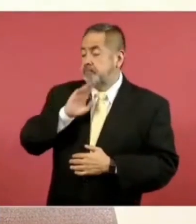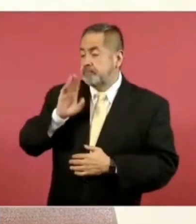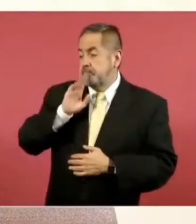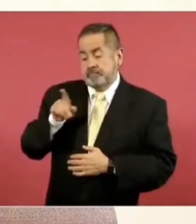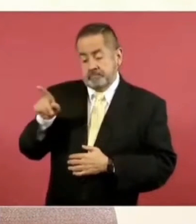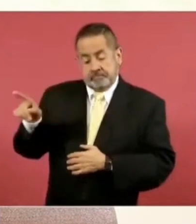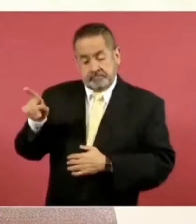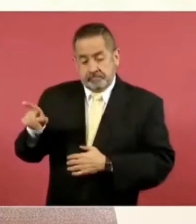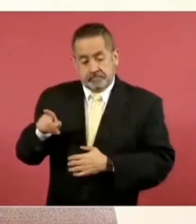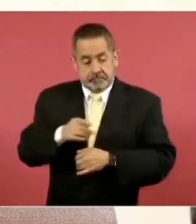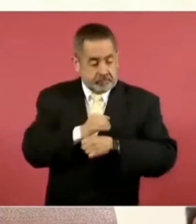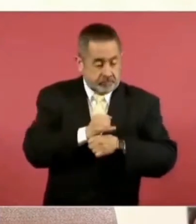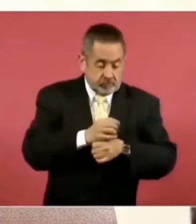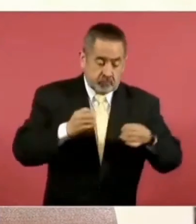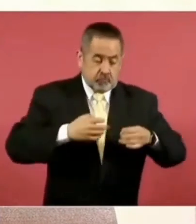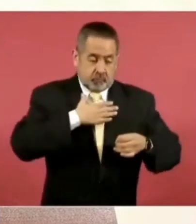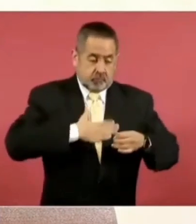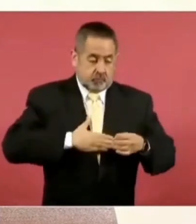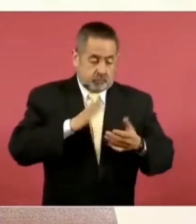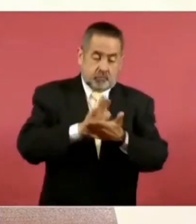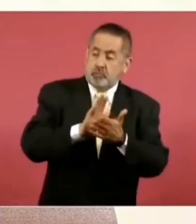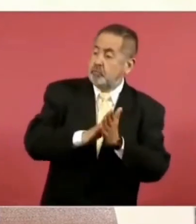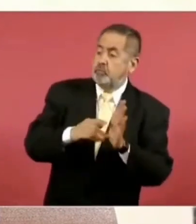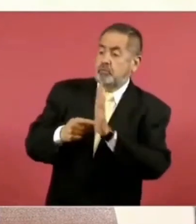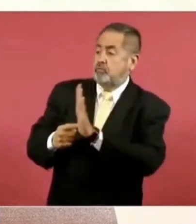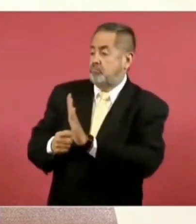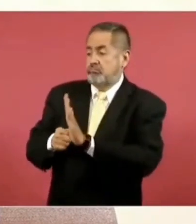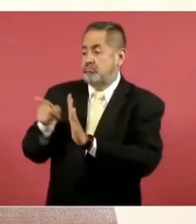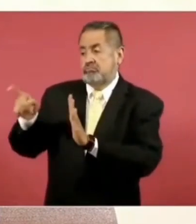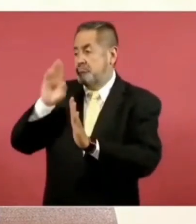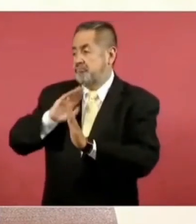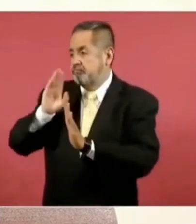hacer justicia